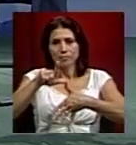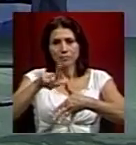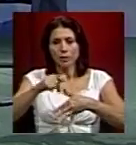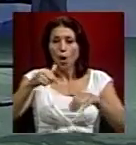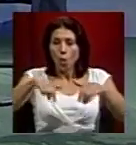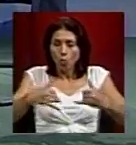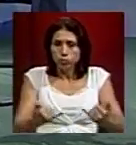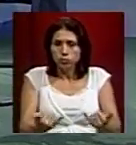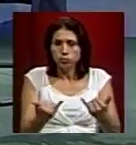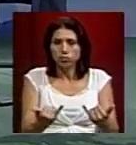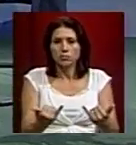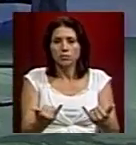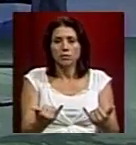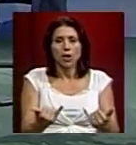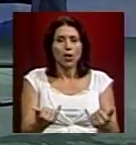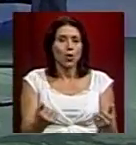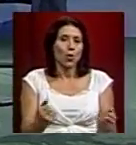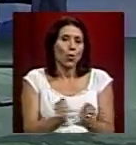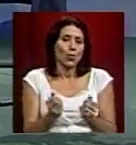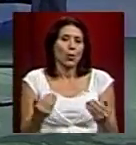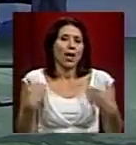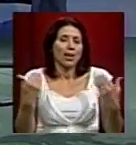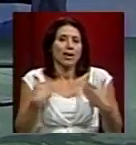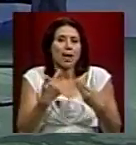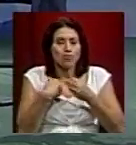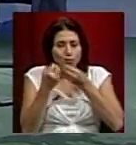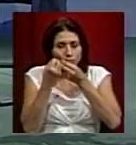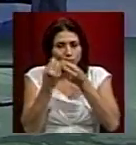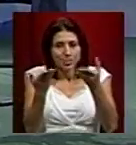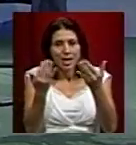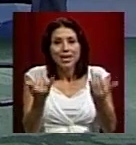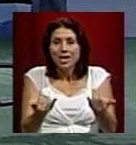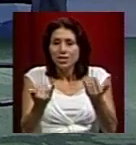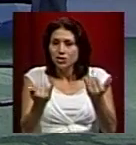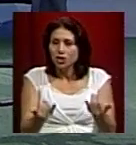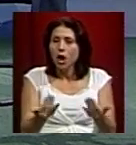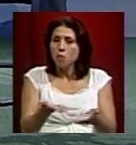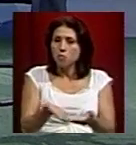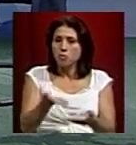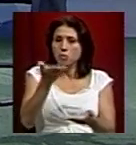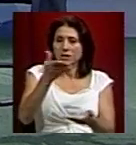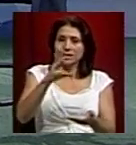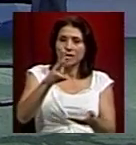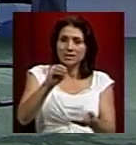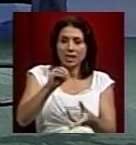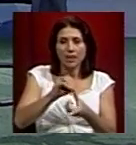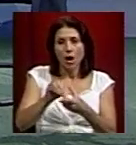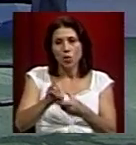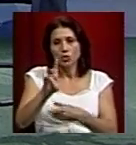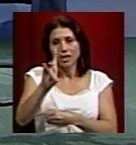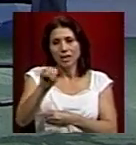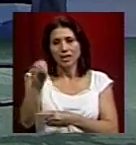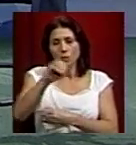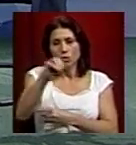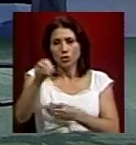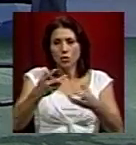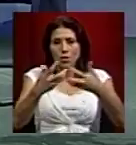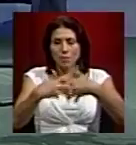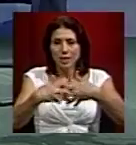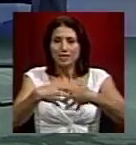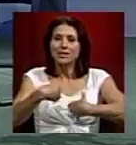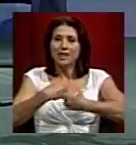Hoy en día, pues con mucha alegría cuento pues que ya anda arriba del 60-70% de las empresas las que hacen